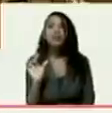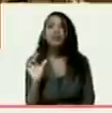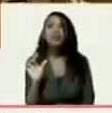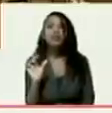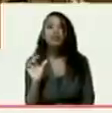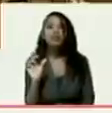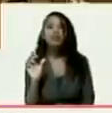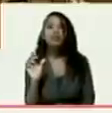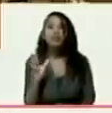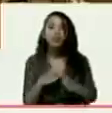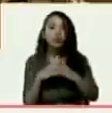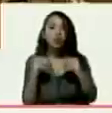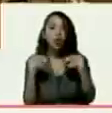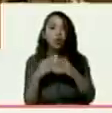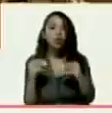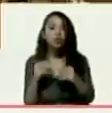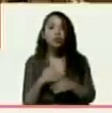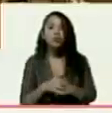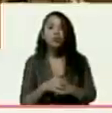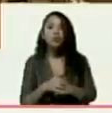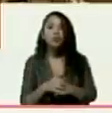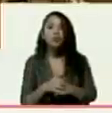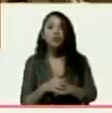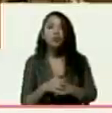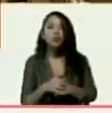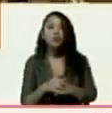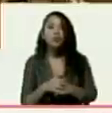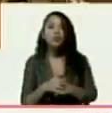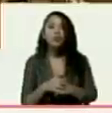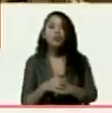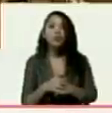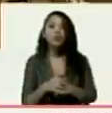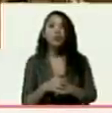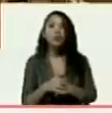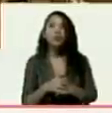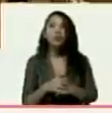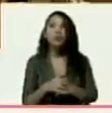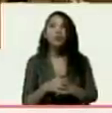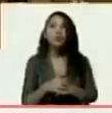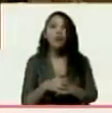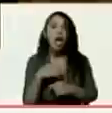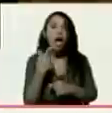Avelino, claro. Ricardo Sánchez.